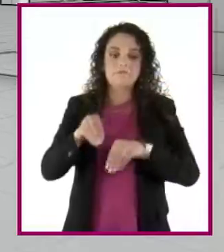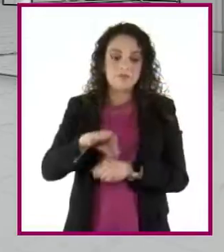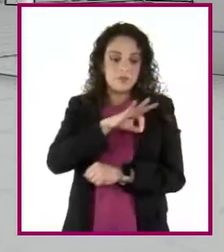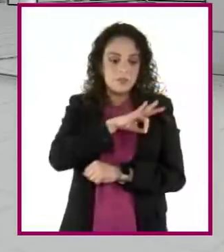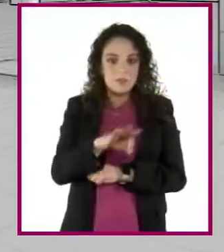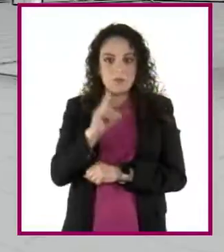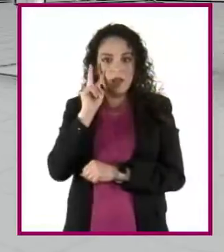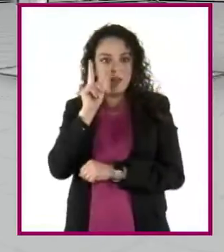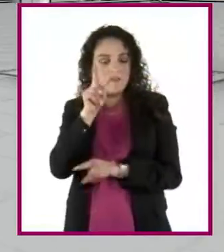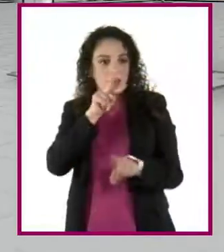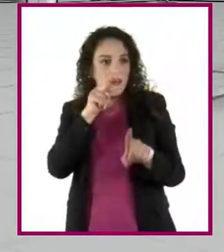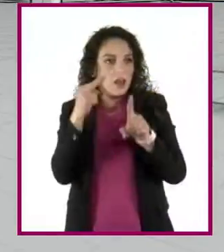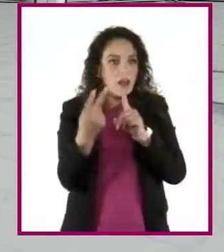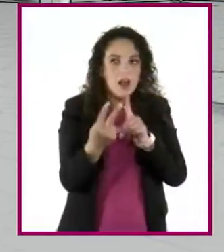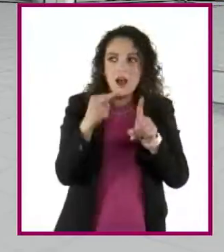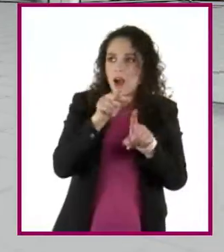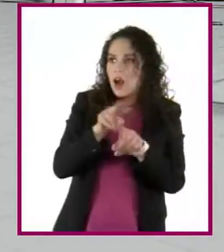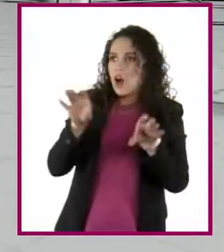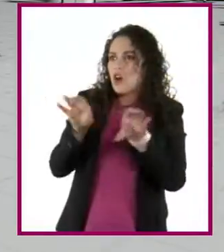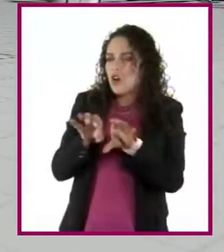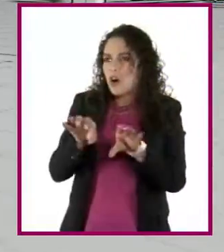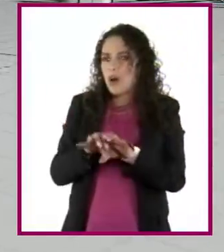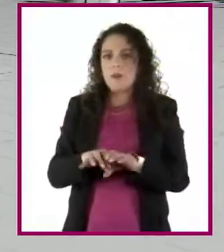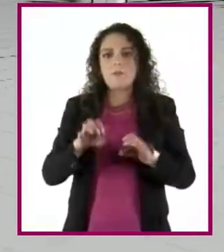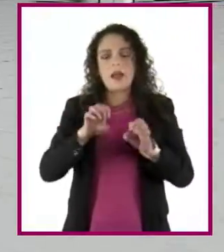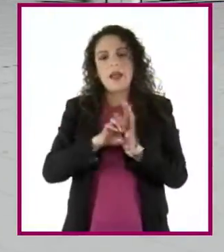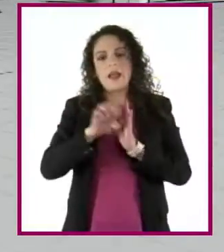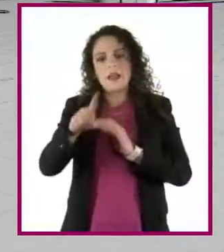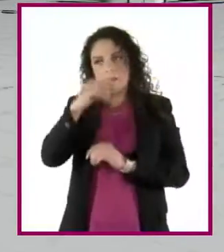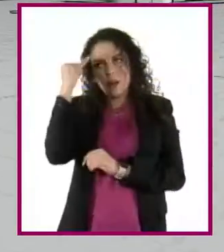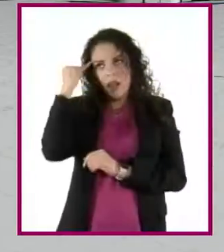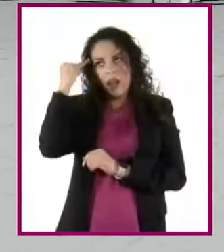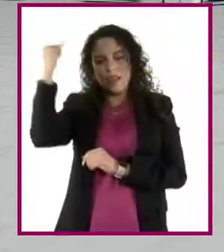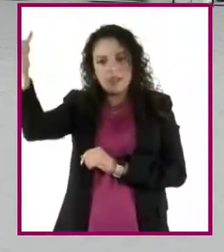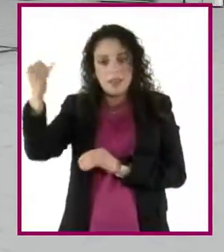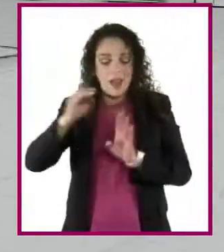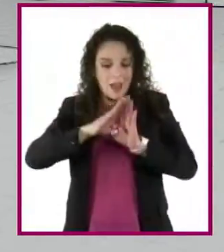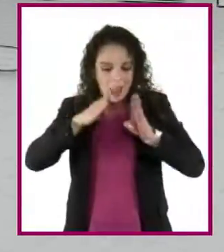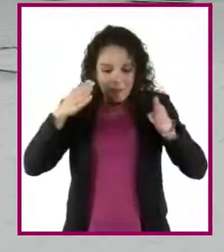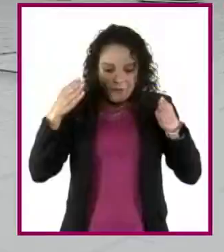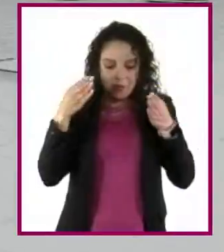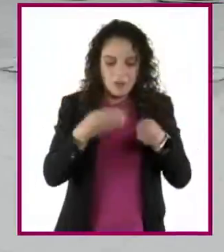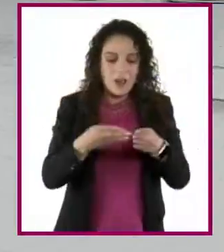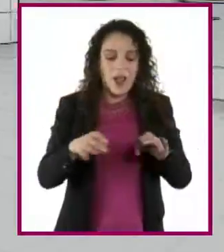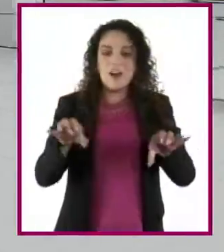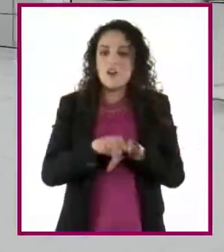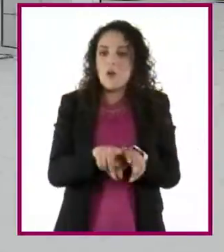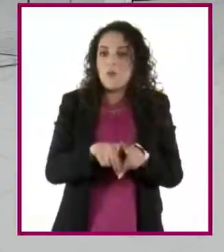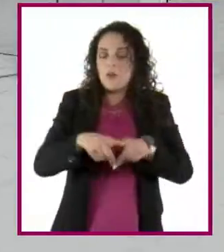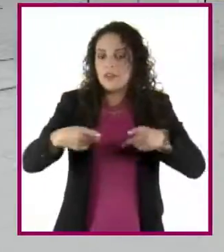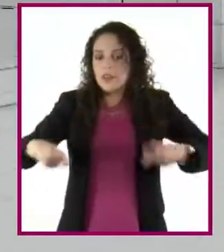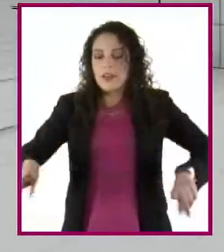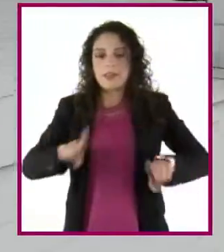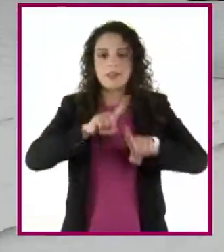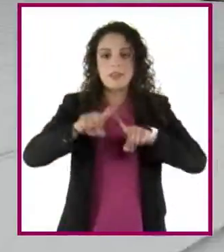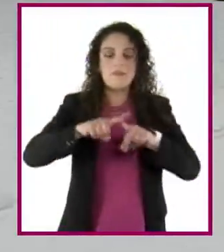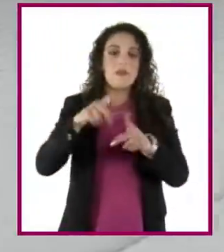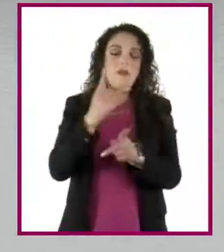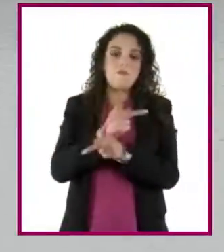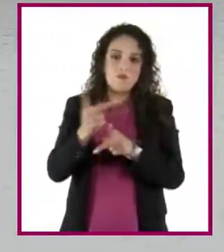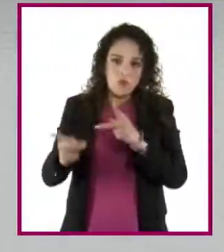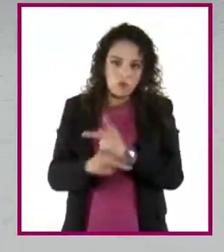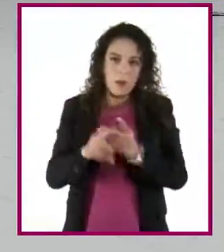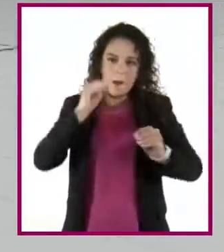posibilidades, como podernos enfocar en la imaginación, en la creatividad, en el desarrollo de diferentes productos y